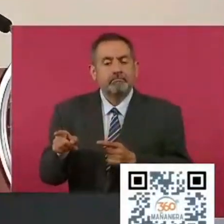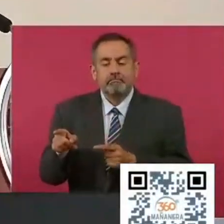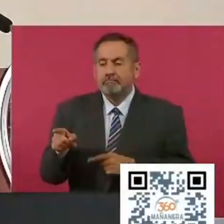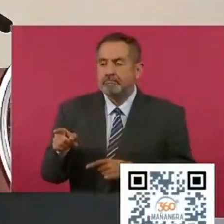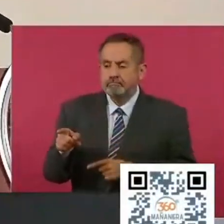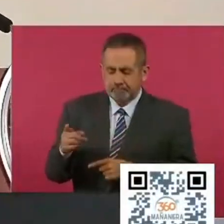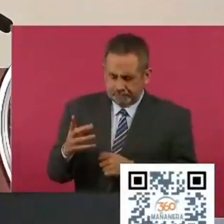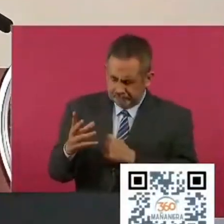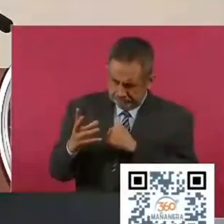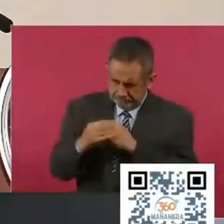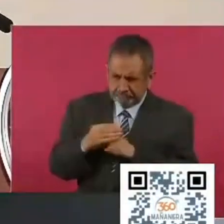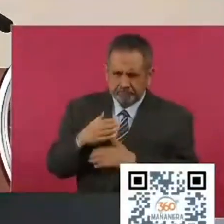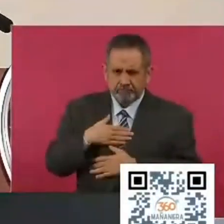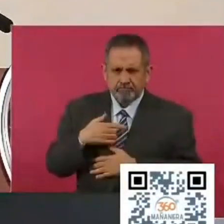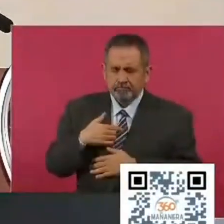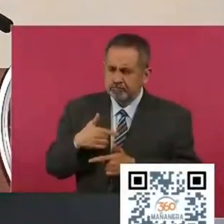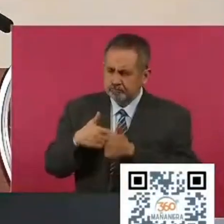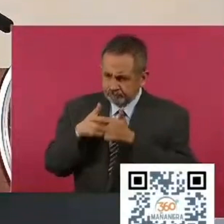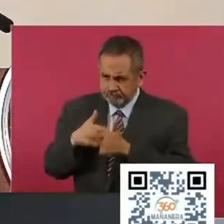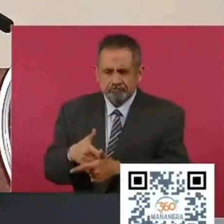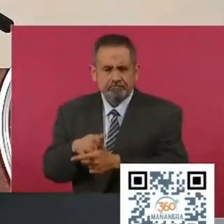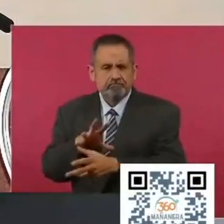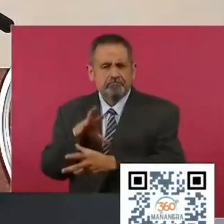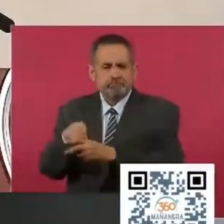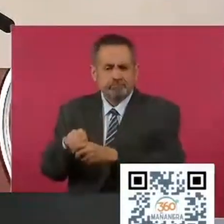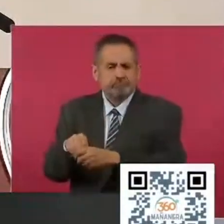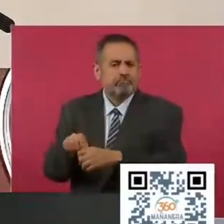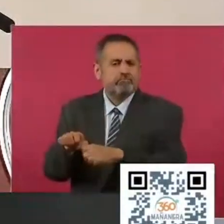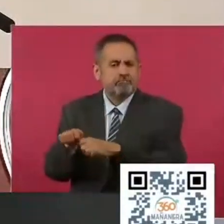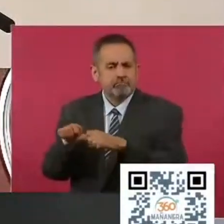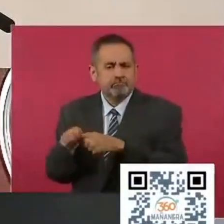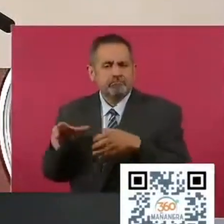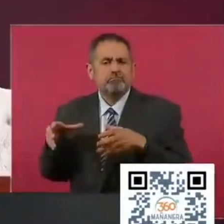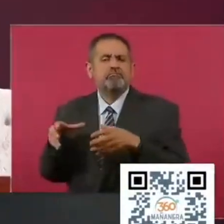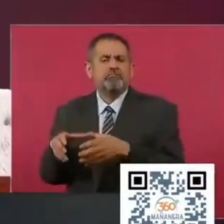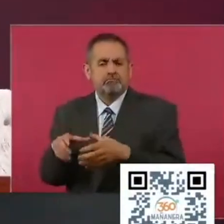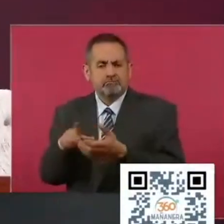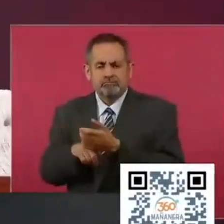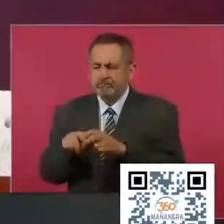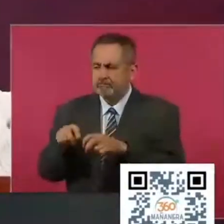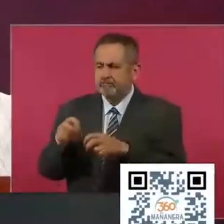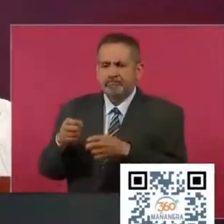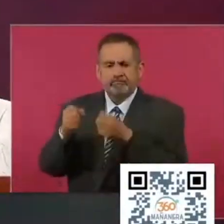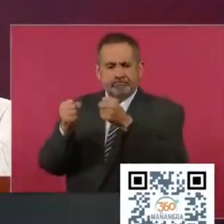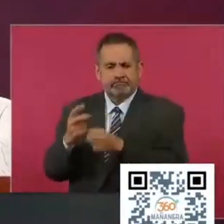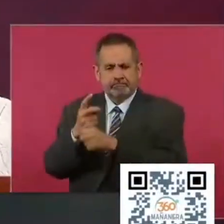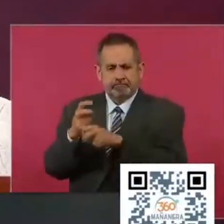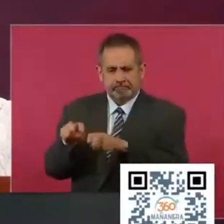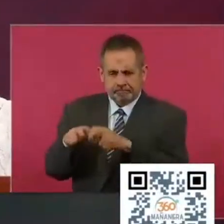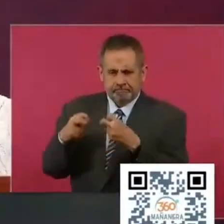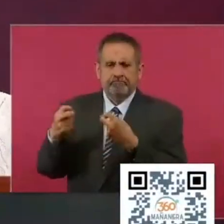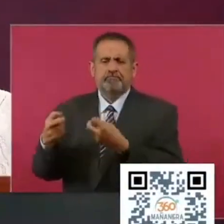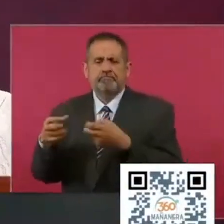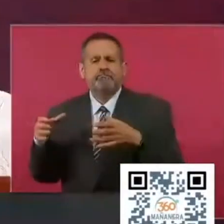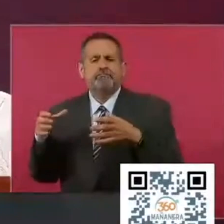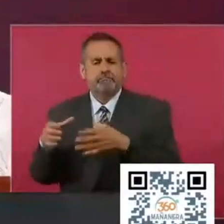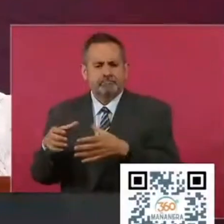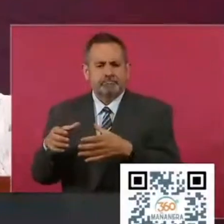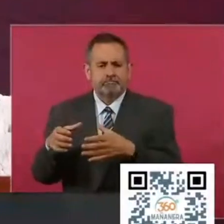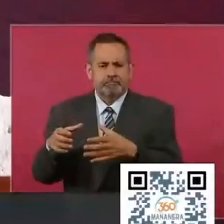permitiera seguir formando parte del gabinete que